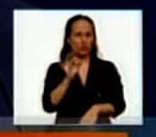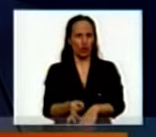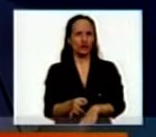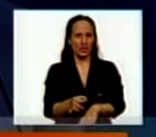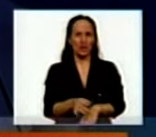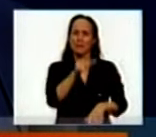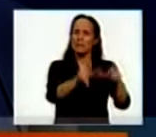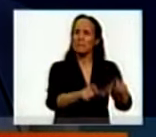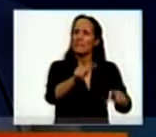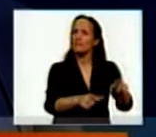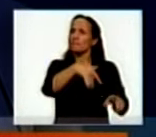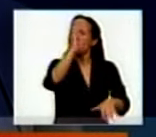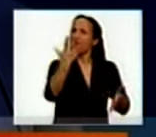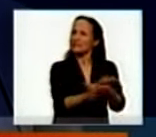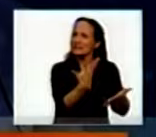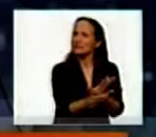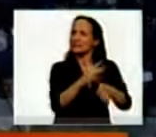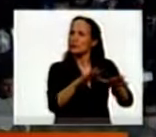más vulnerables,